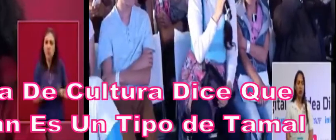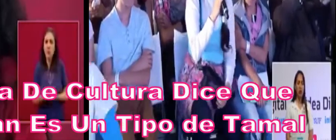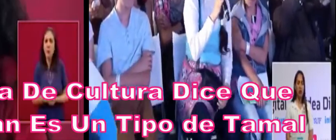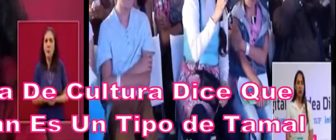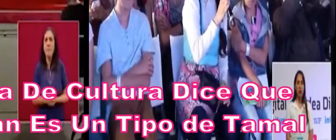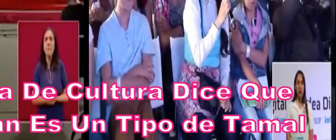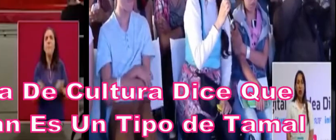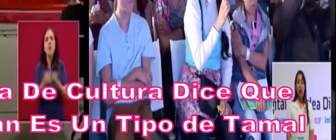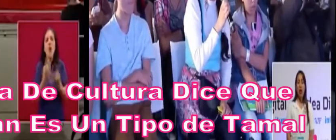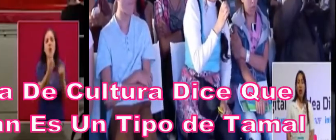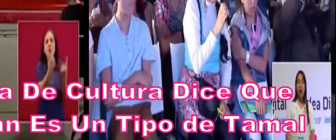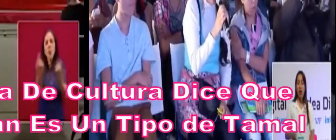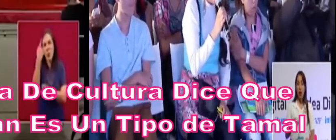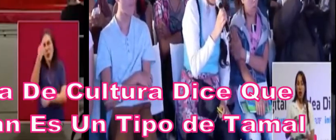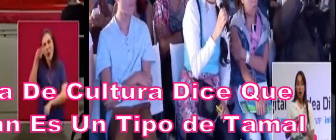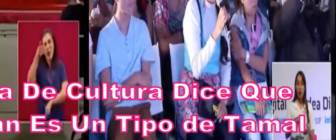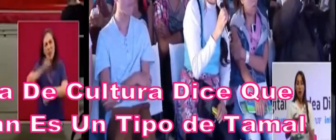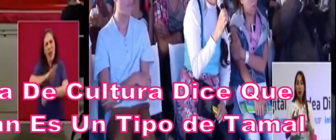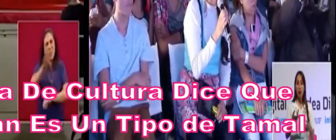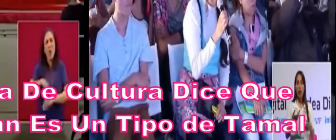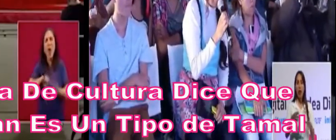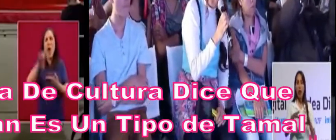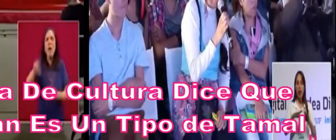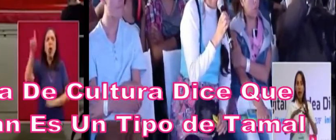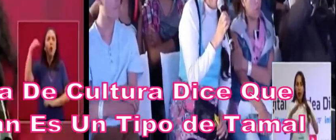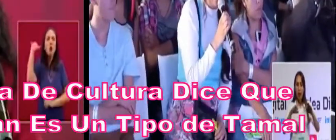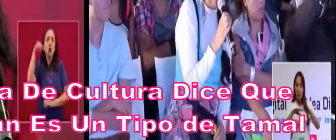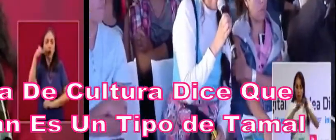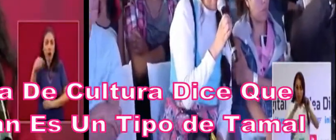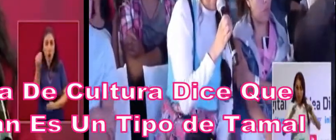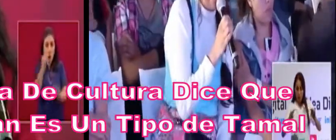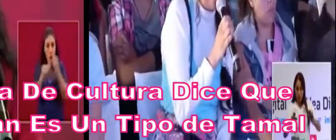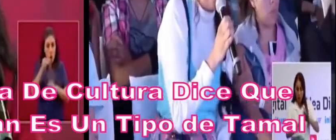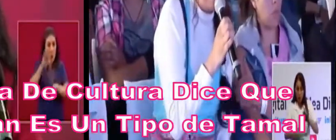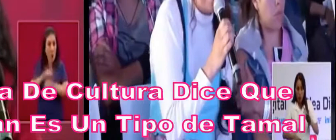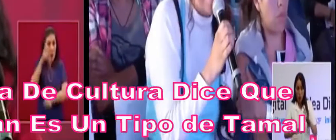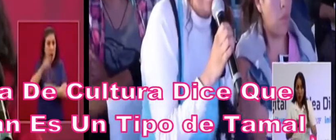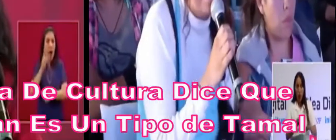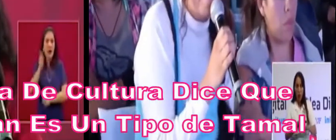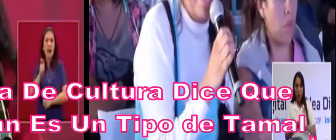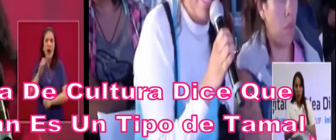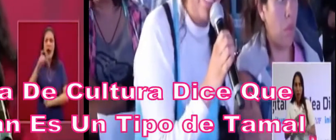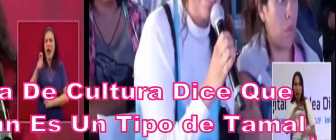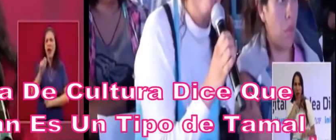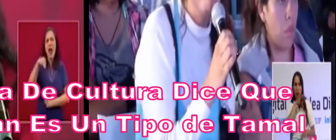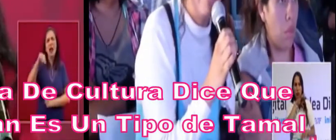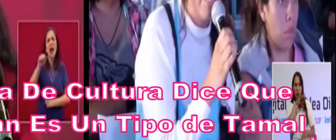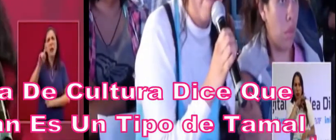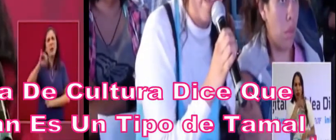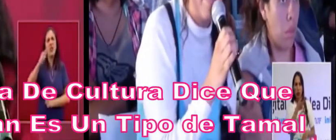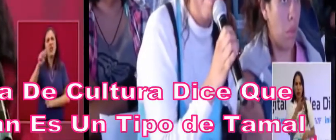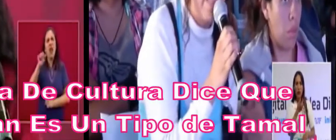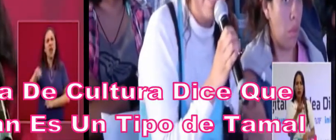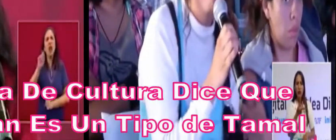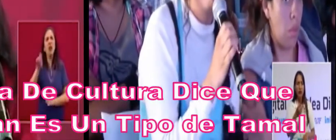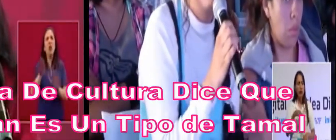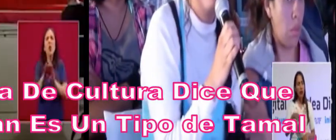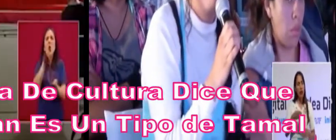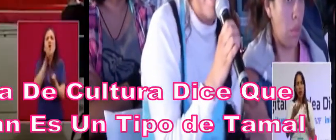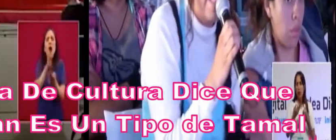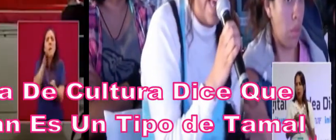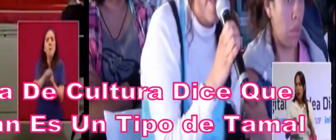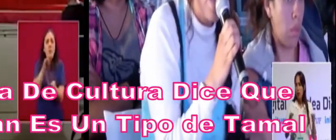En un altar de muertos, por ejemplo, en Yucatán, la comida tradicional es el janalpixán, es un tipo de